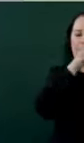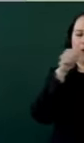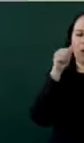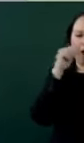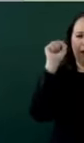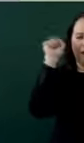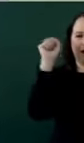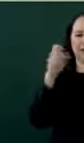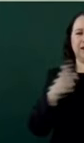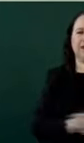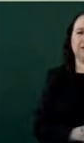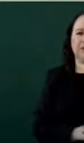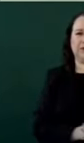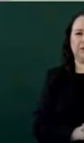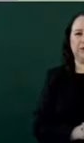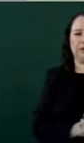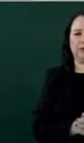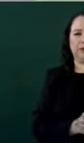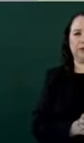ponlo, ponlo, vamos. Arriba